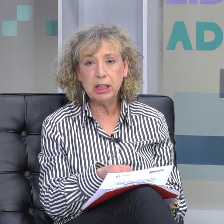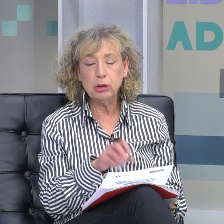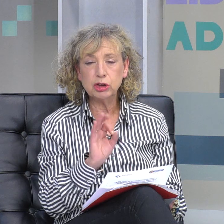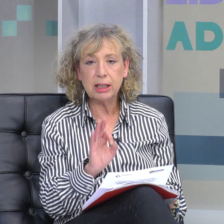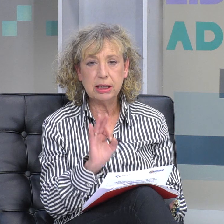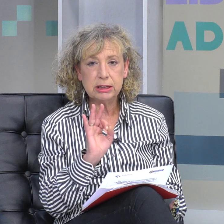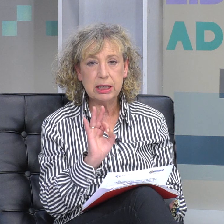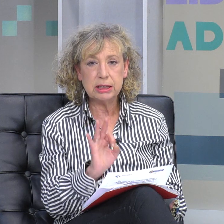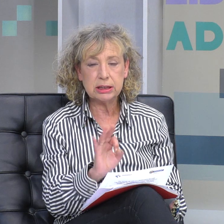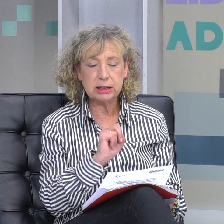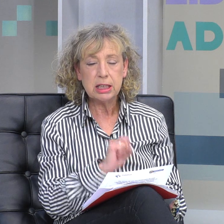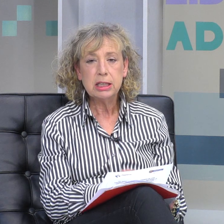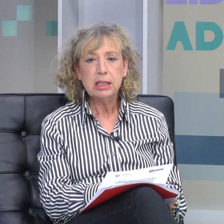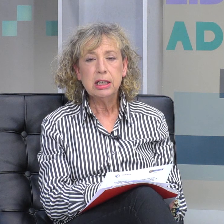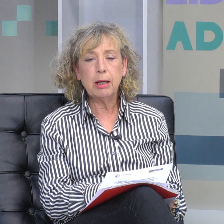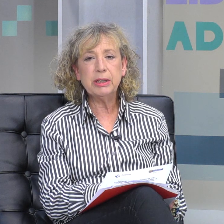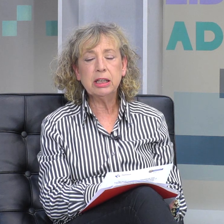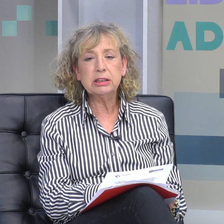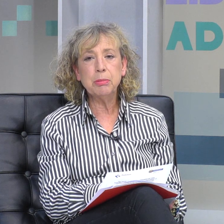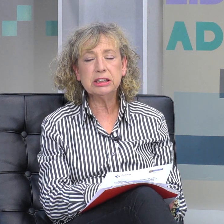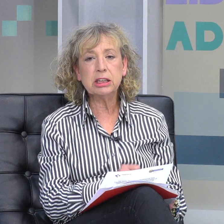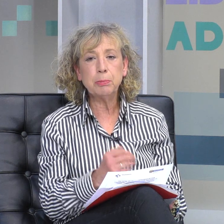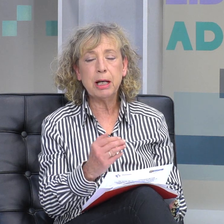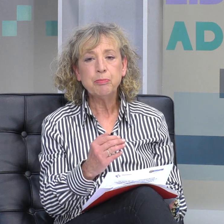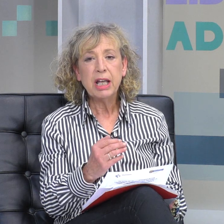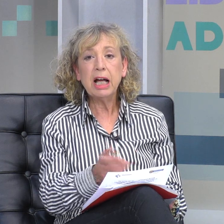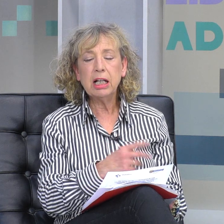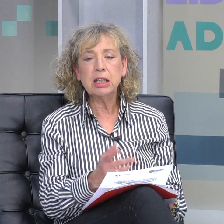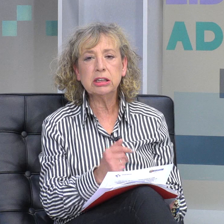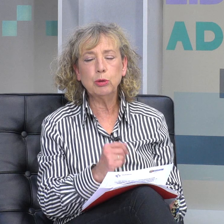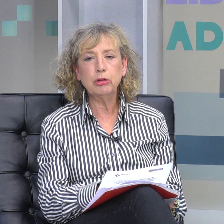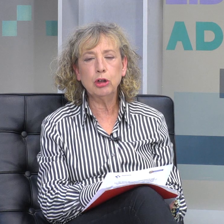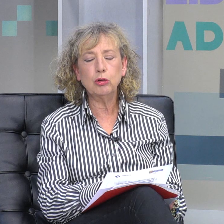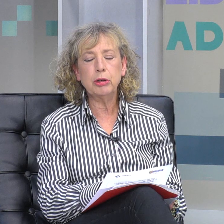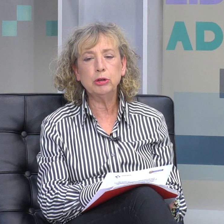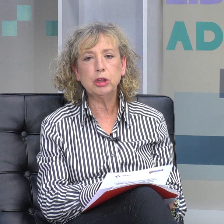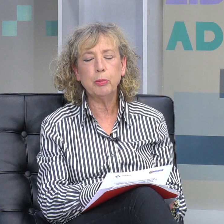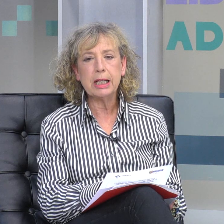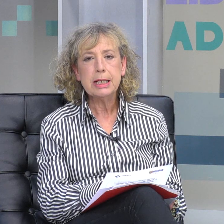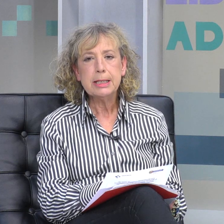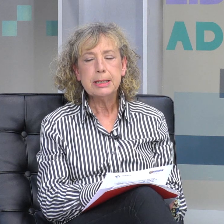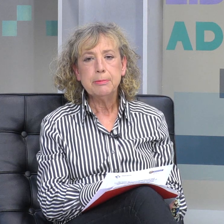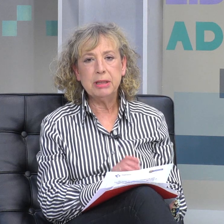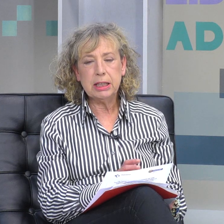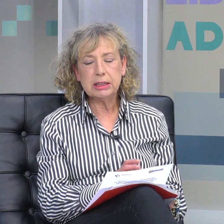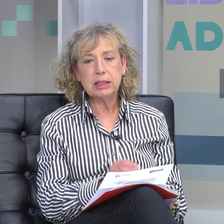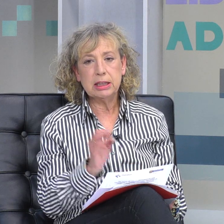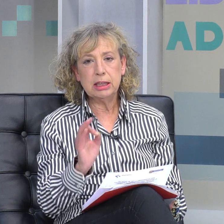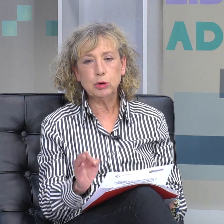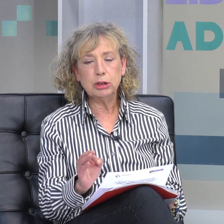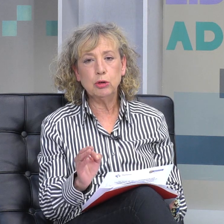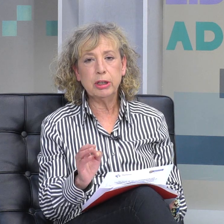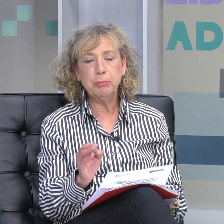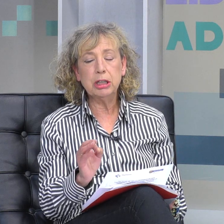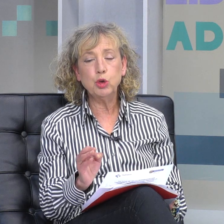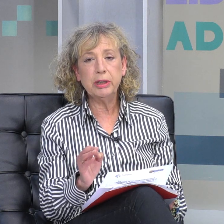de Eudel y los alcaldes de las tres capitales vascas, para analizar la situación del coronavirus y tomar medidas. Esto